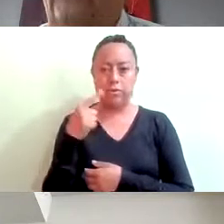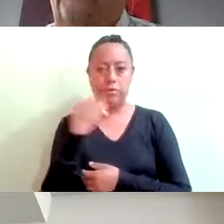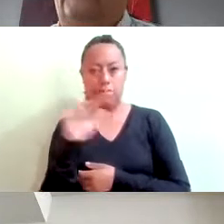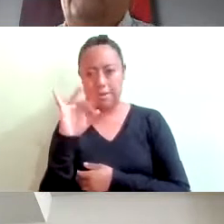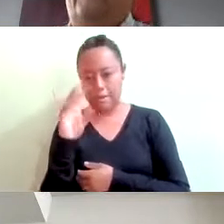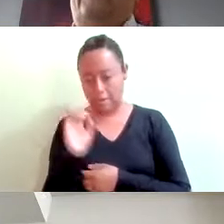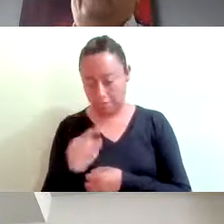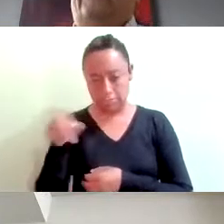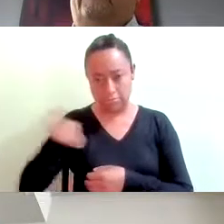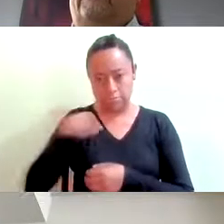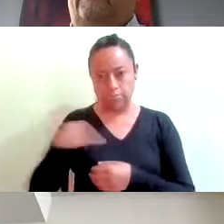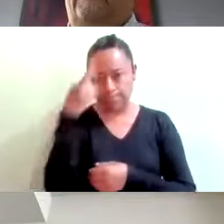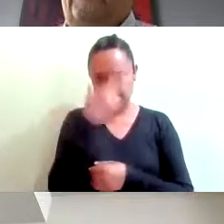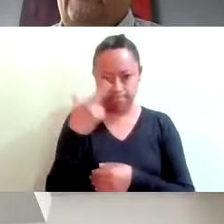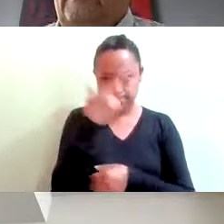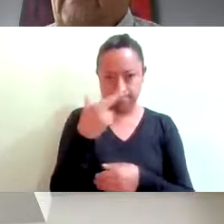planteados.